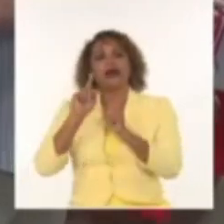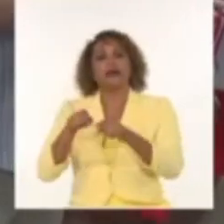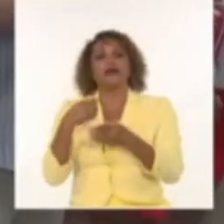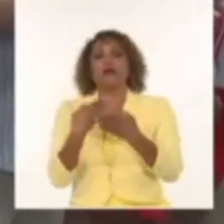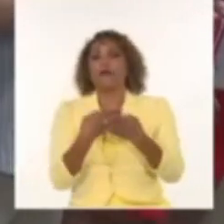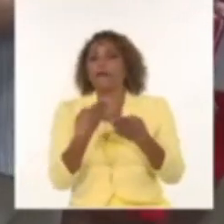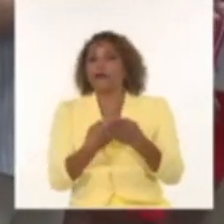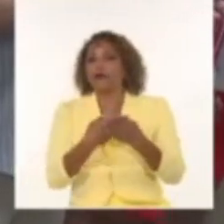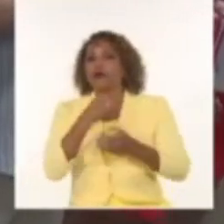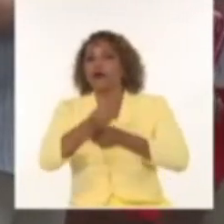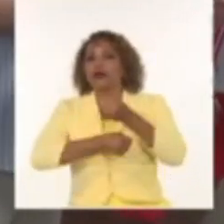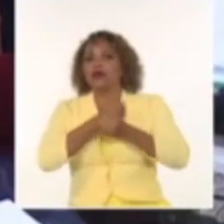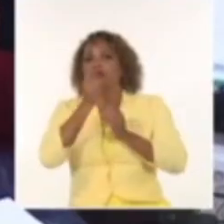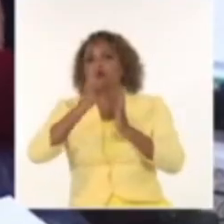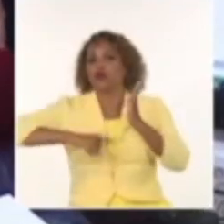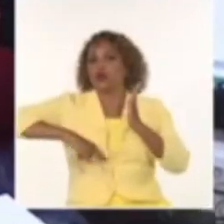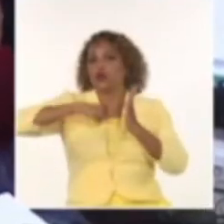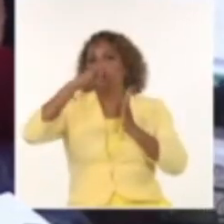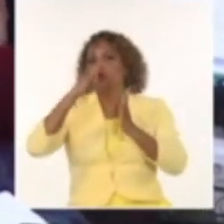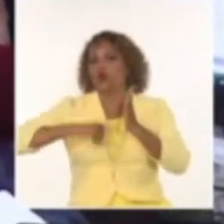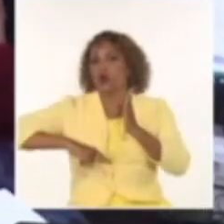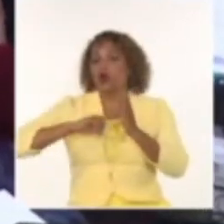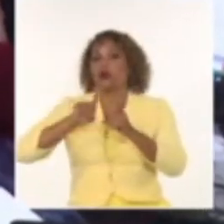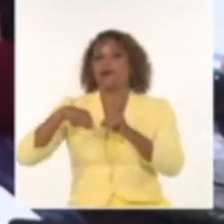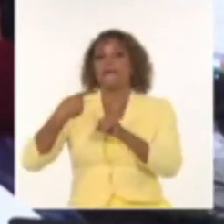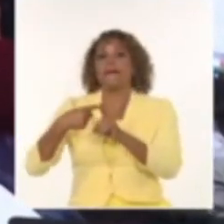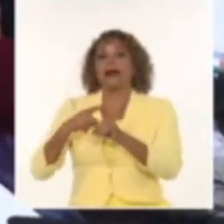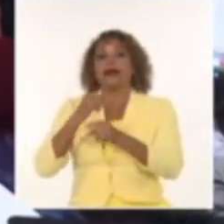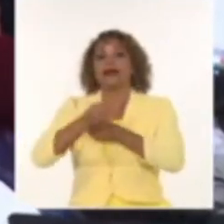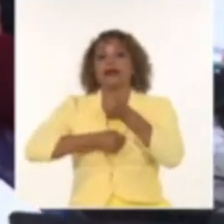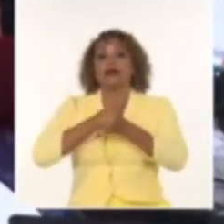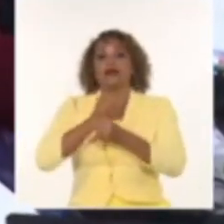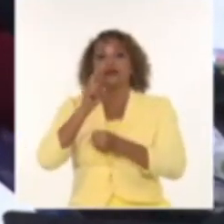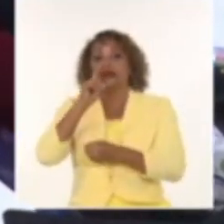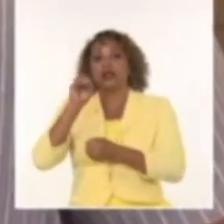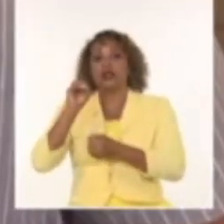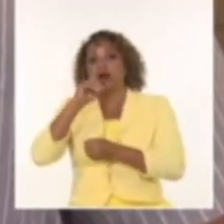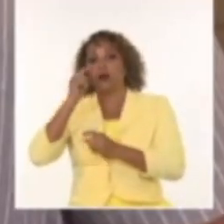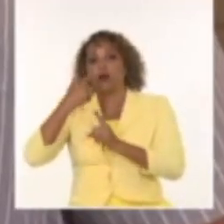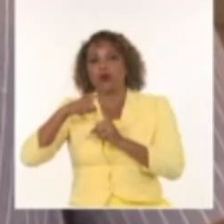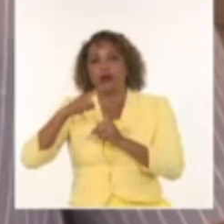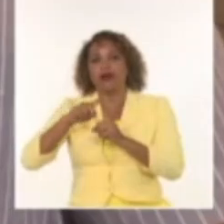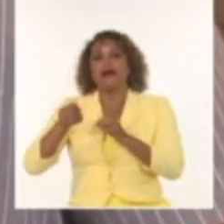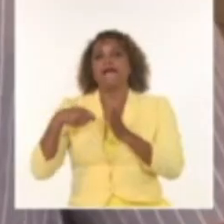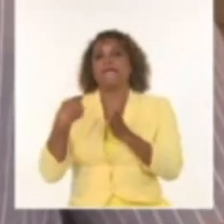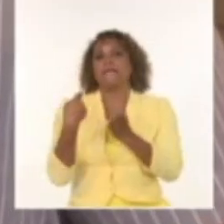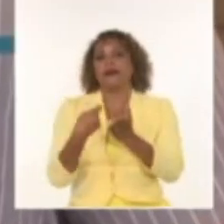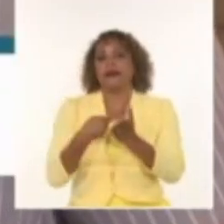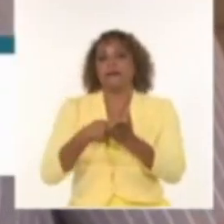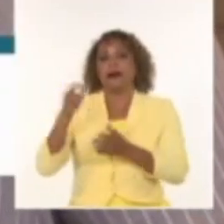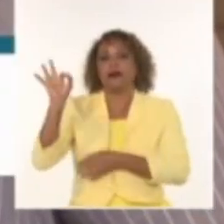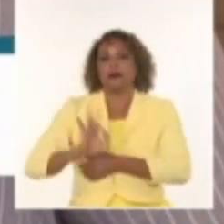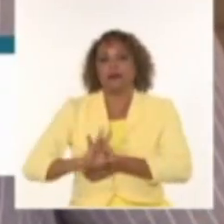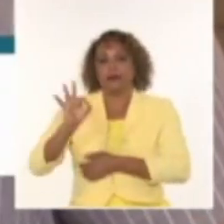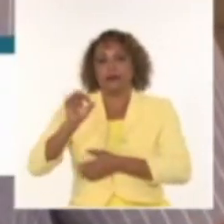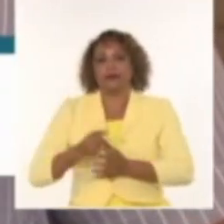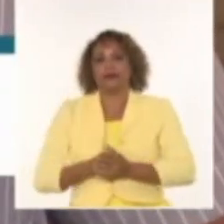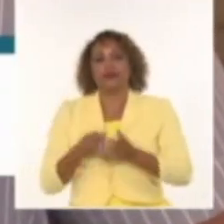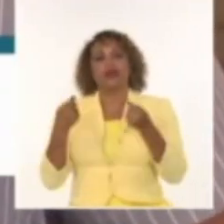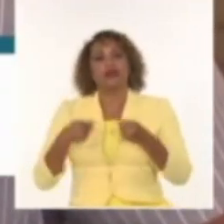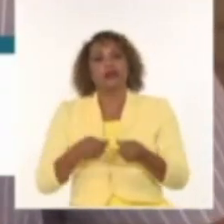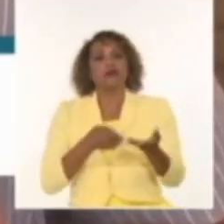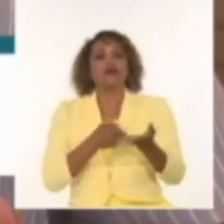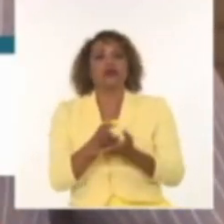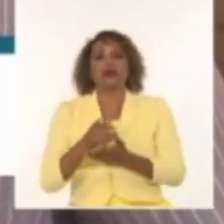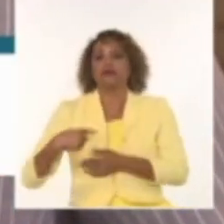utilización de los códigos QR, el uso de las cuentas fiscales y el pago de tributos. Tenemos que mantener estos controles de manera